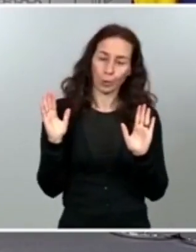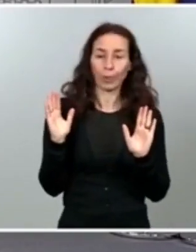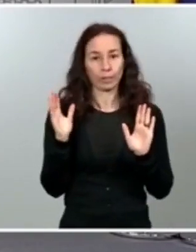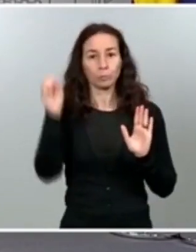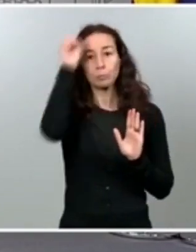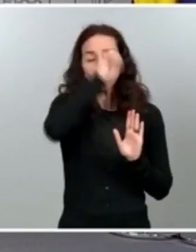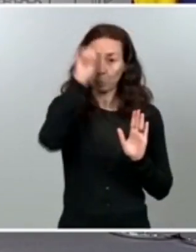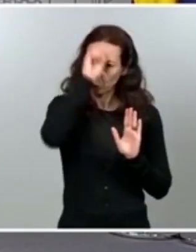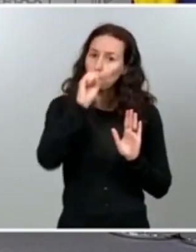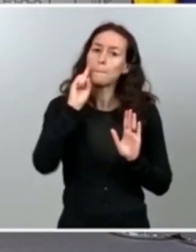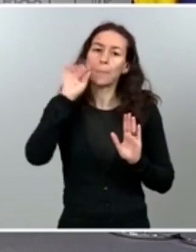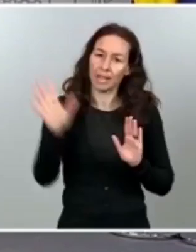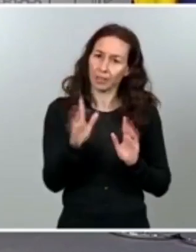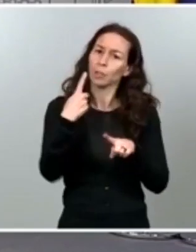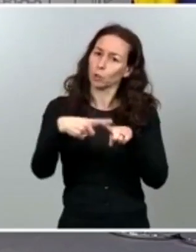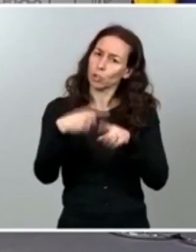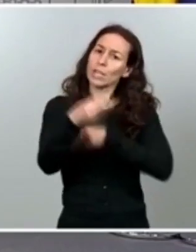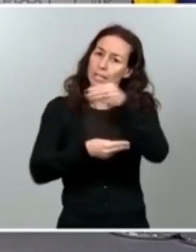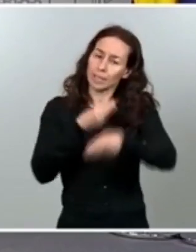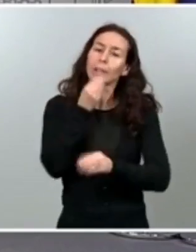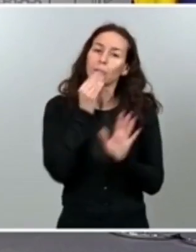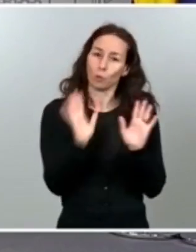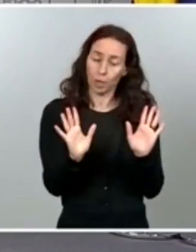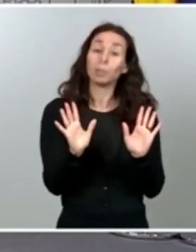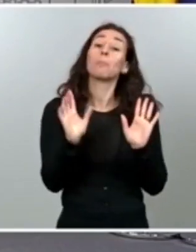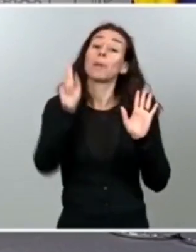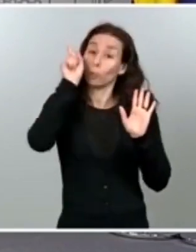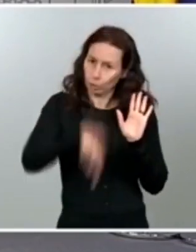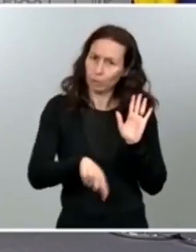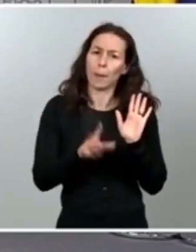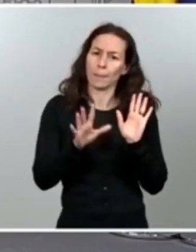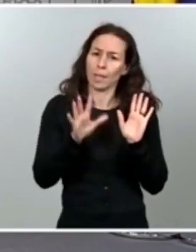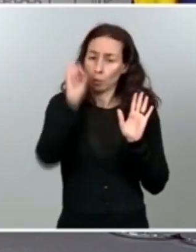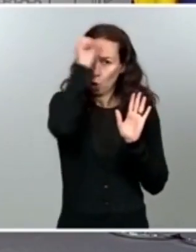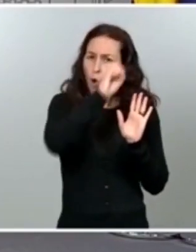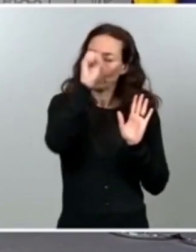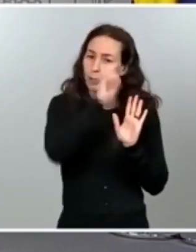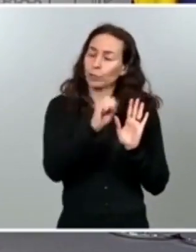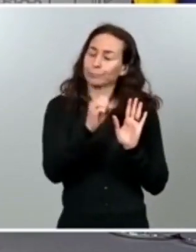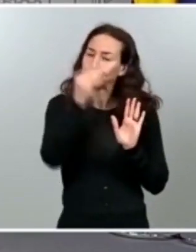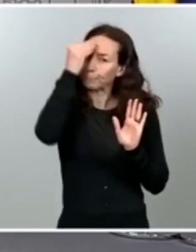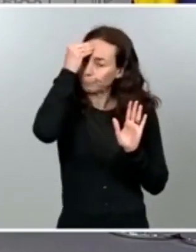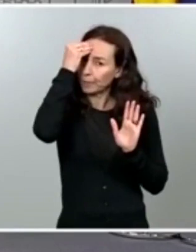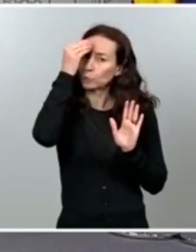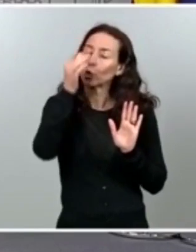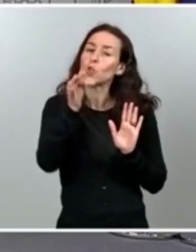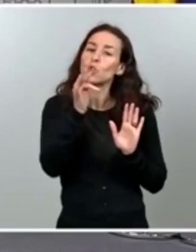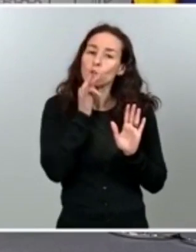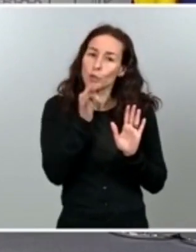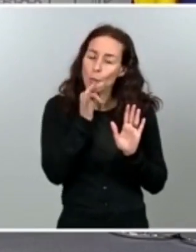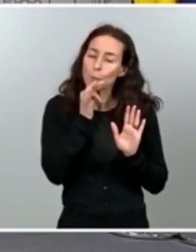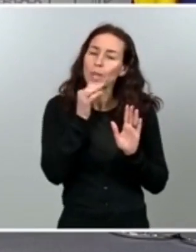bien pero también desde mi punto de vista creo que todavía hay que hacer un esfuerzo